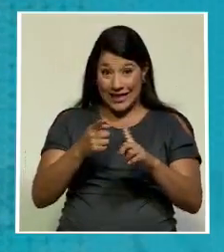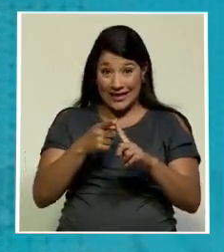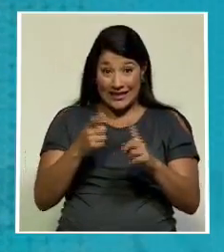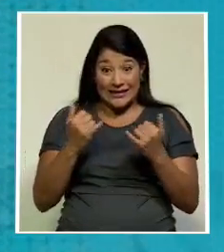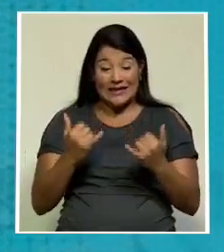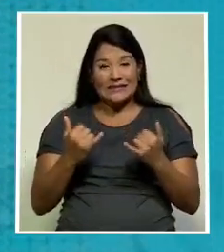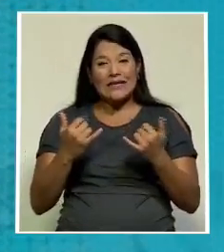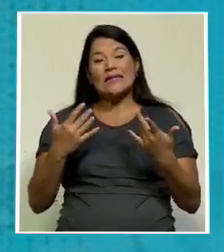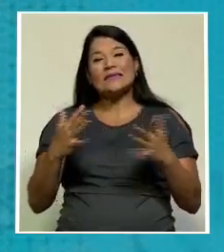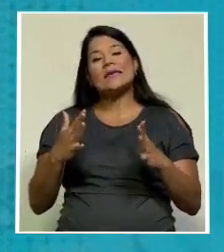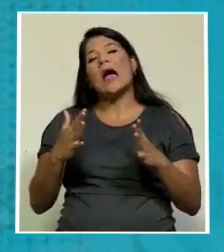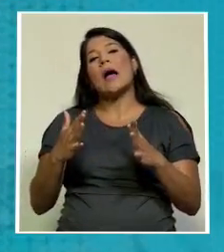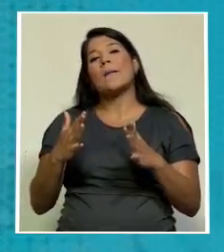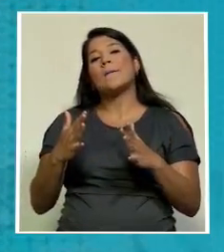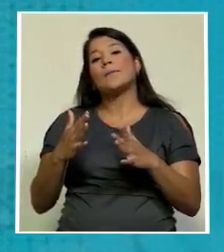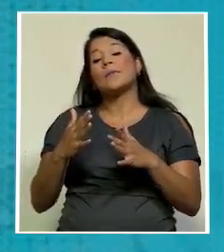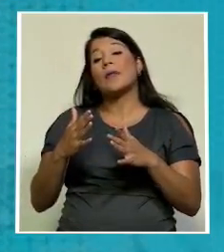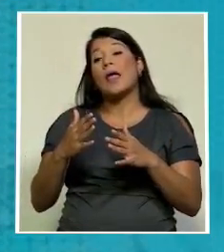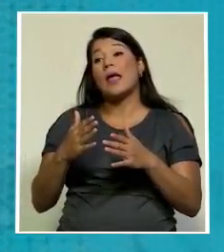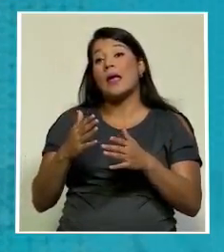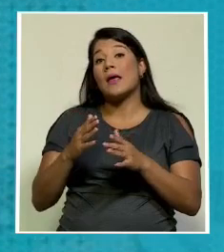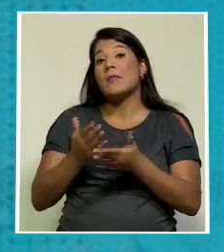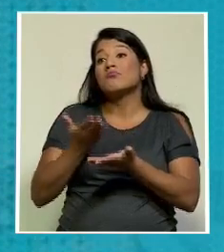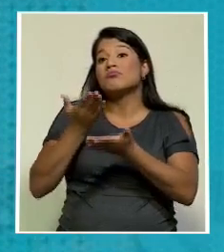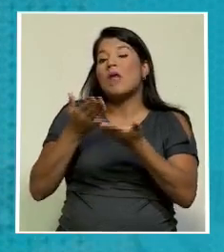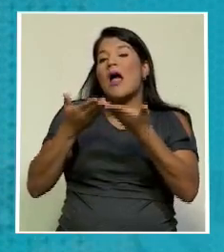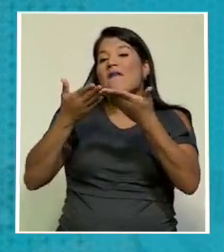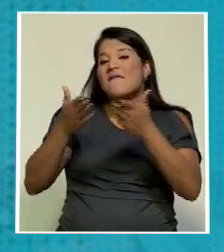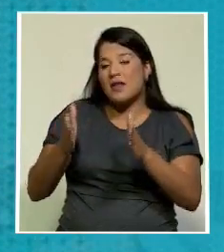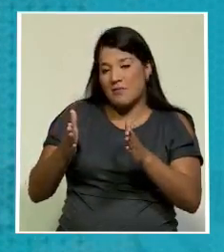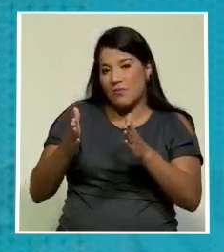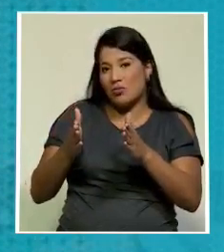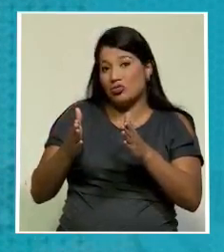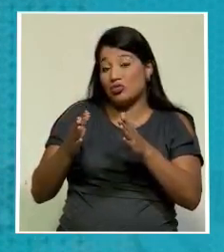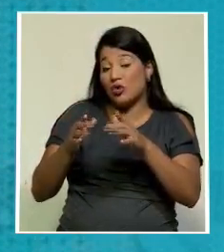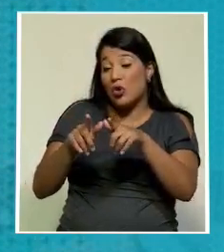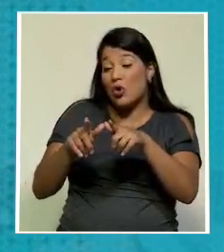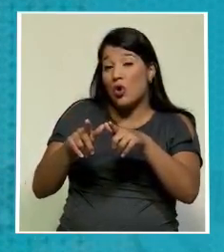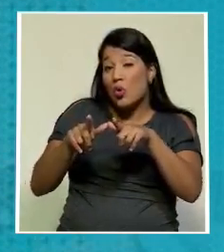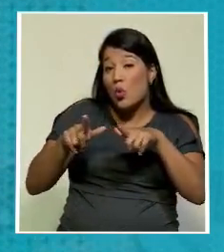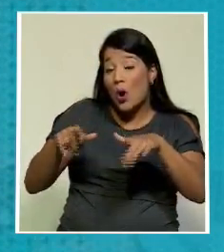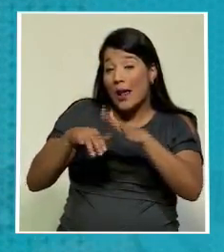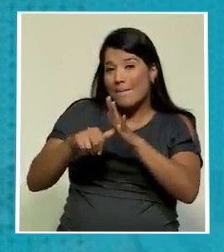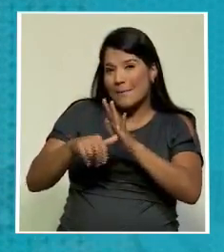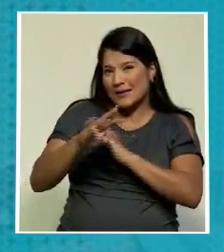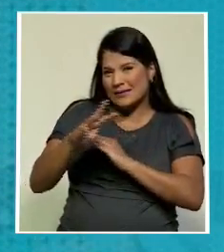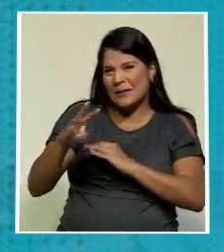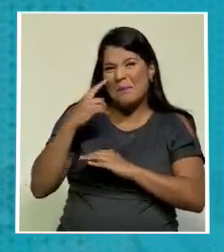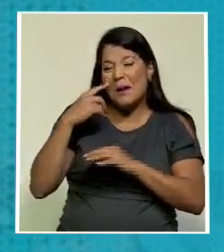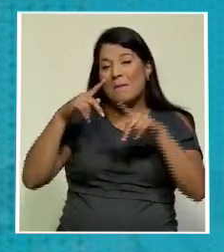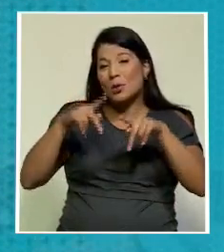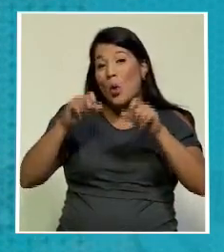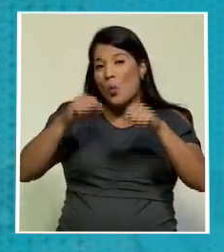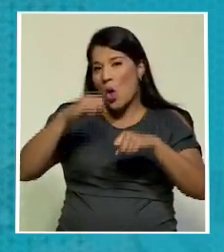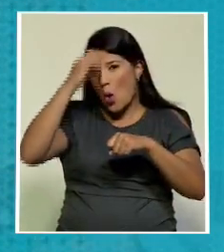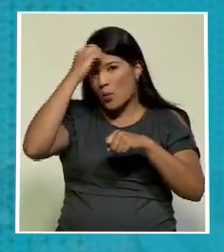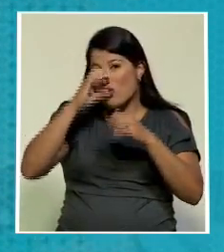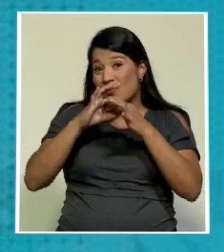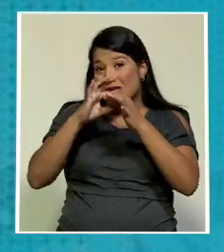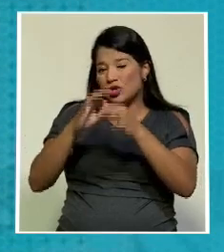habilitado un buzón de comentarios para que la ciudadanía pueda registrar algún antecedente de importancia con respecto a alguna de las personas